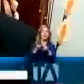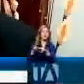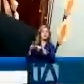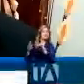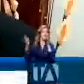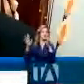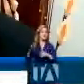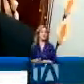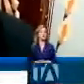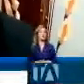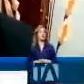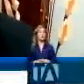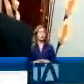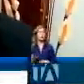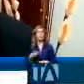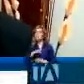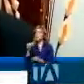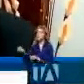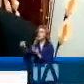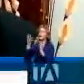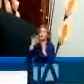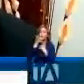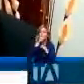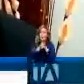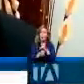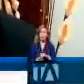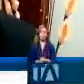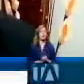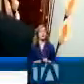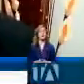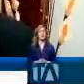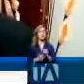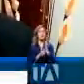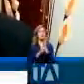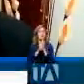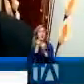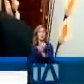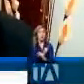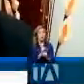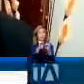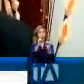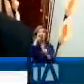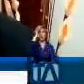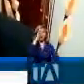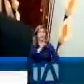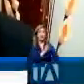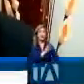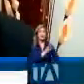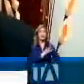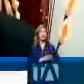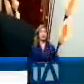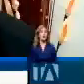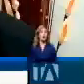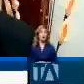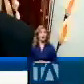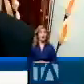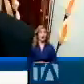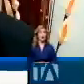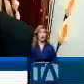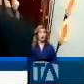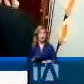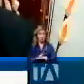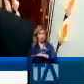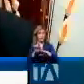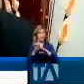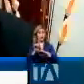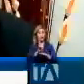recibimos información con el carácter de reservada por parte del Ministerio de Defensa, de la Fuerza Aérea Ecuatoriana y de la Dirección de